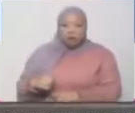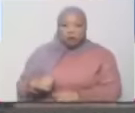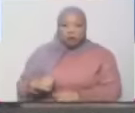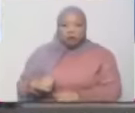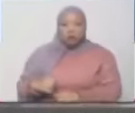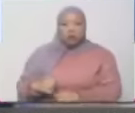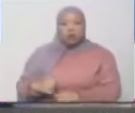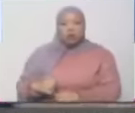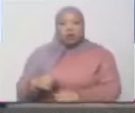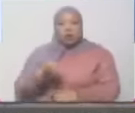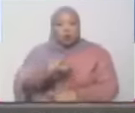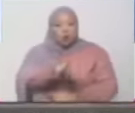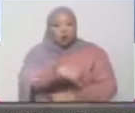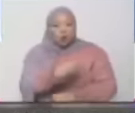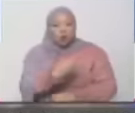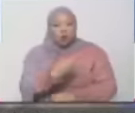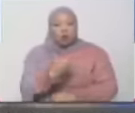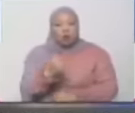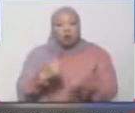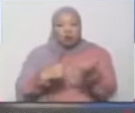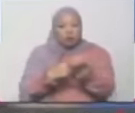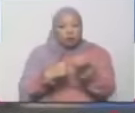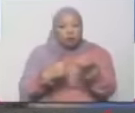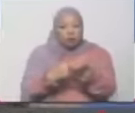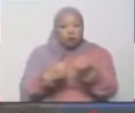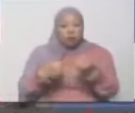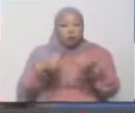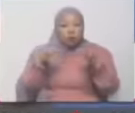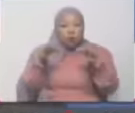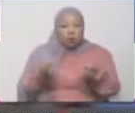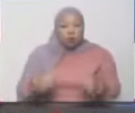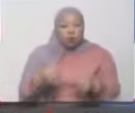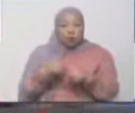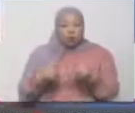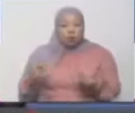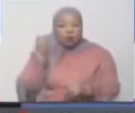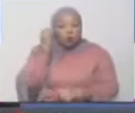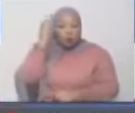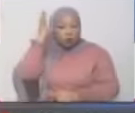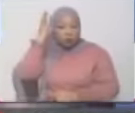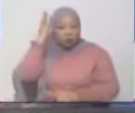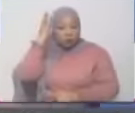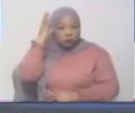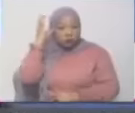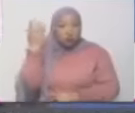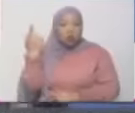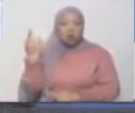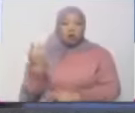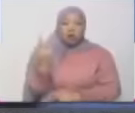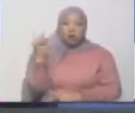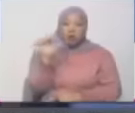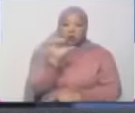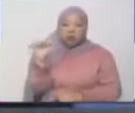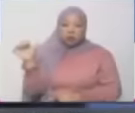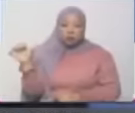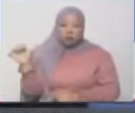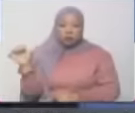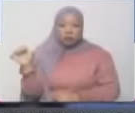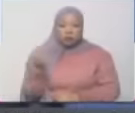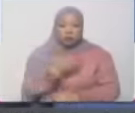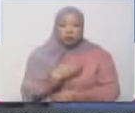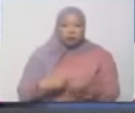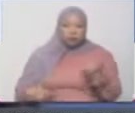universidades, presidente, muchas cuentan con el apoyo y la consolidación en distintas áreas del conocimiento. Hace tan solo menos de una semana, usted,